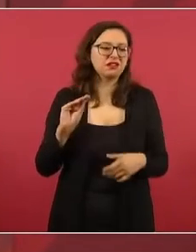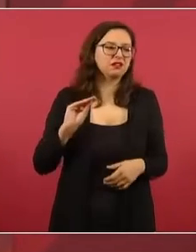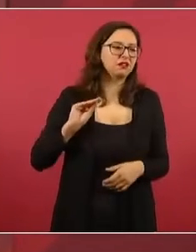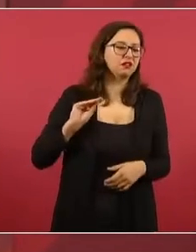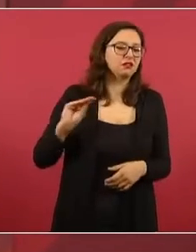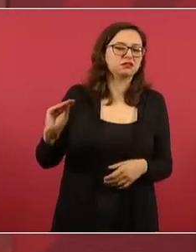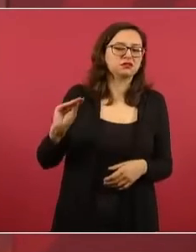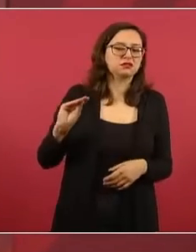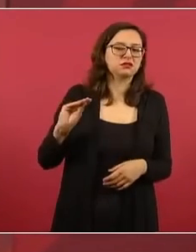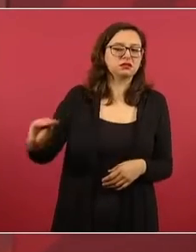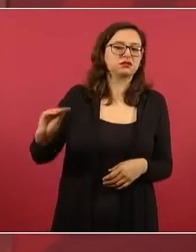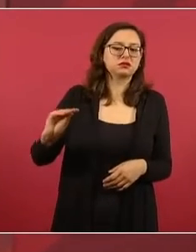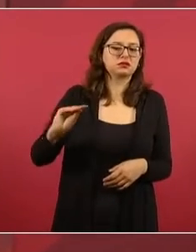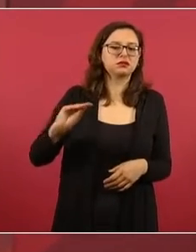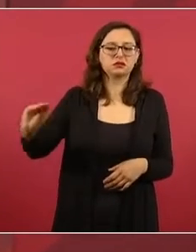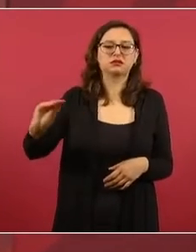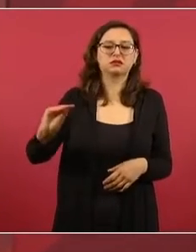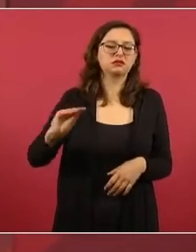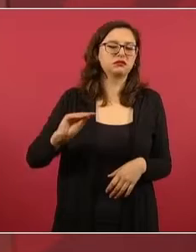No.